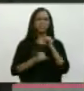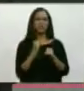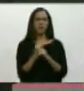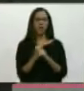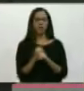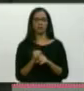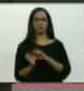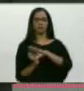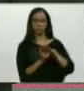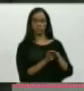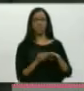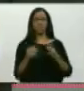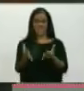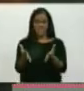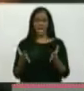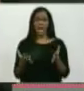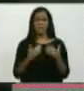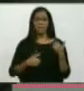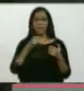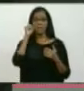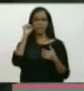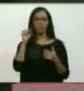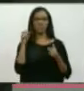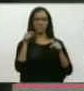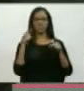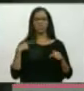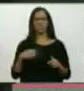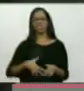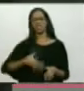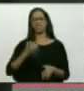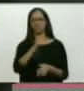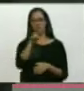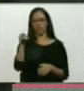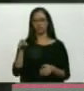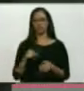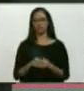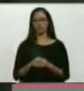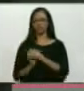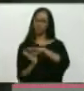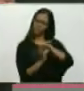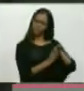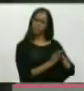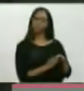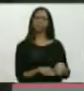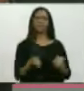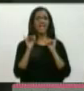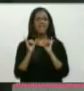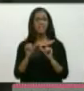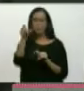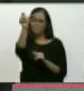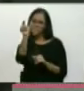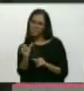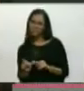la partida Nicolás Maduro y eso es lo que los tiene arrecho a ellos. Ahora bien, el mismo personaje se le desmorona. La